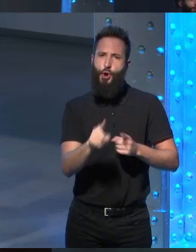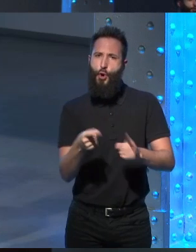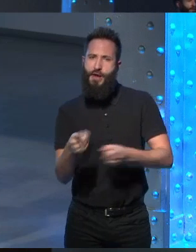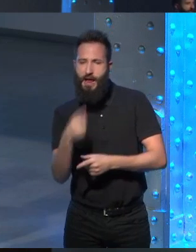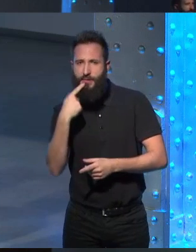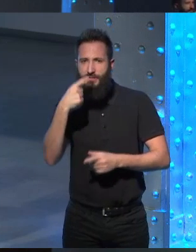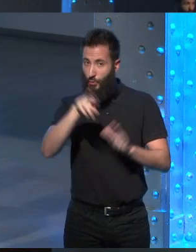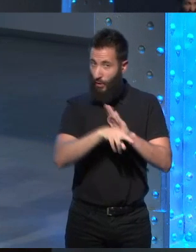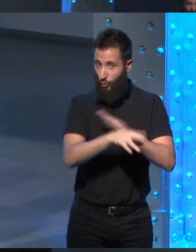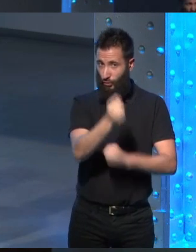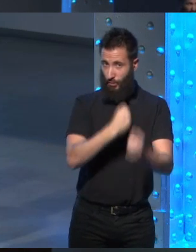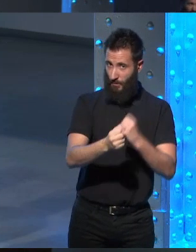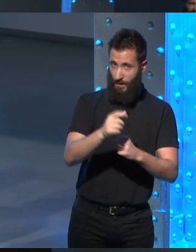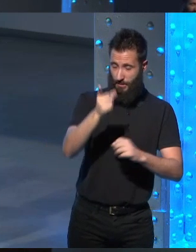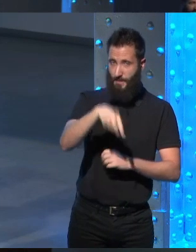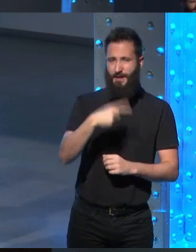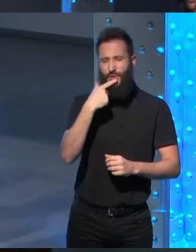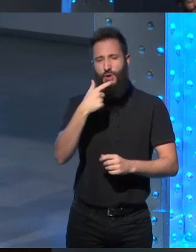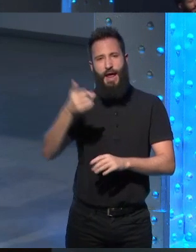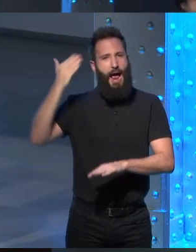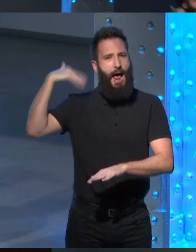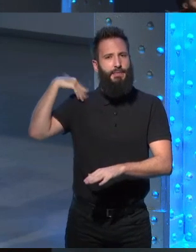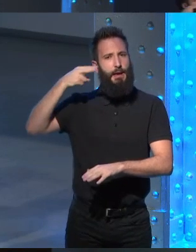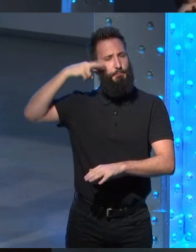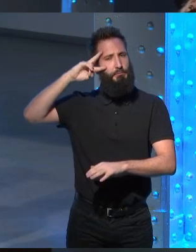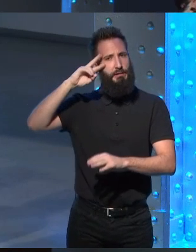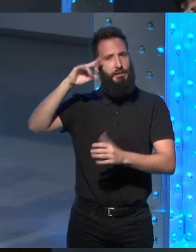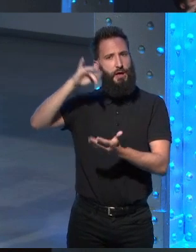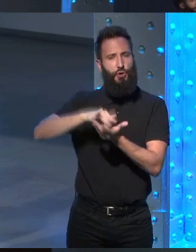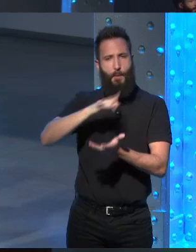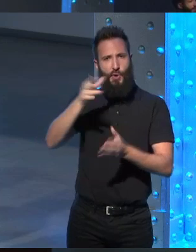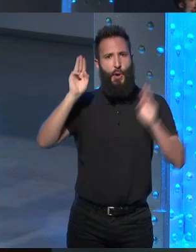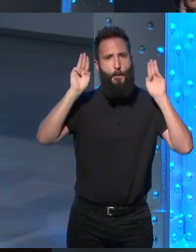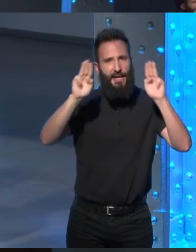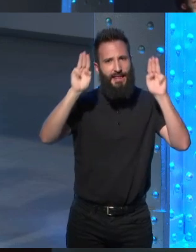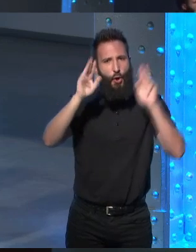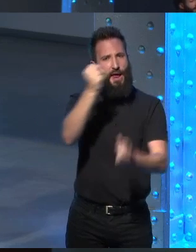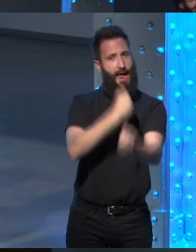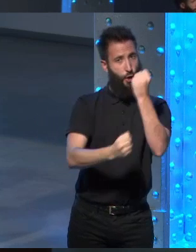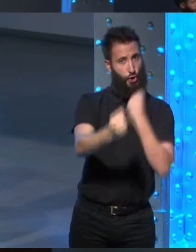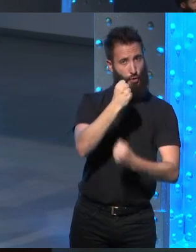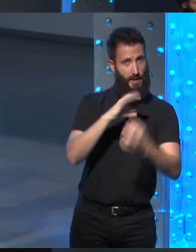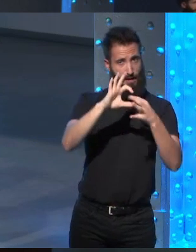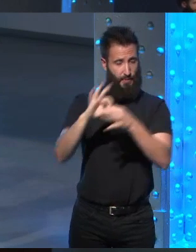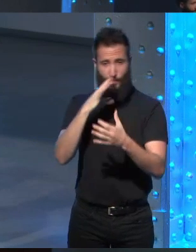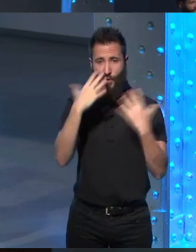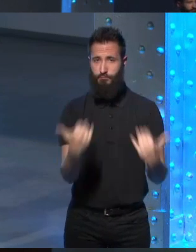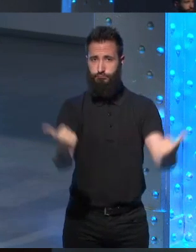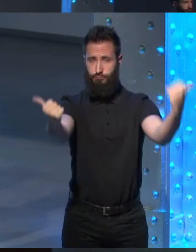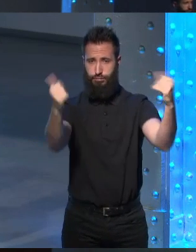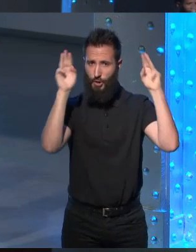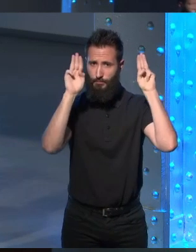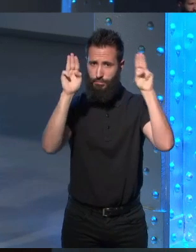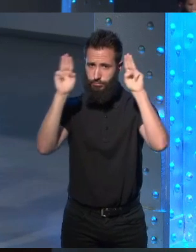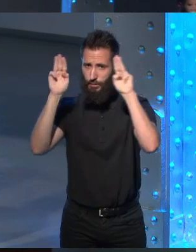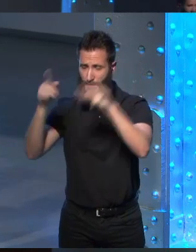explicando son asuntos complejos. Vienes también de una experiencia de hacer pedagogía de la economía así, cara a cara con la gente, y de saber qué es lo